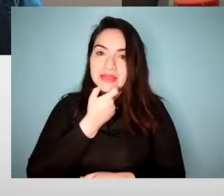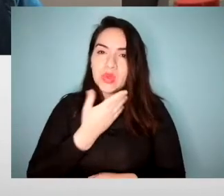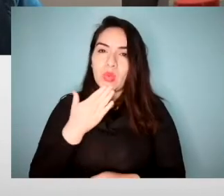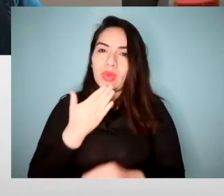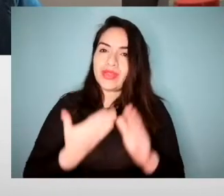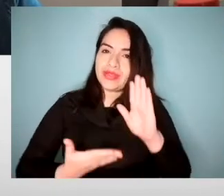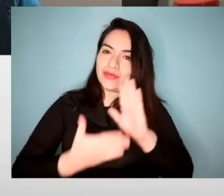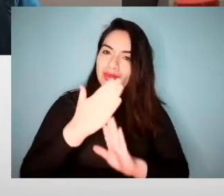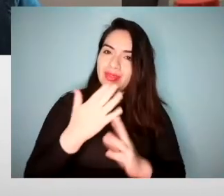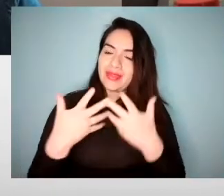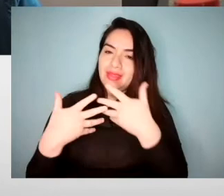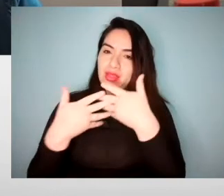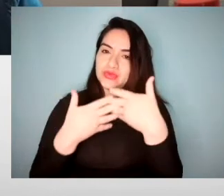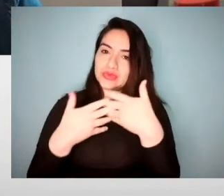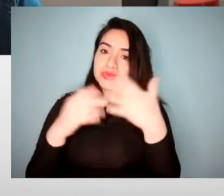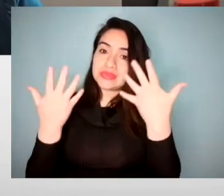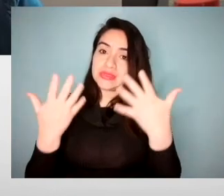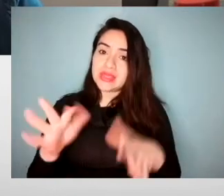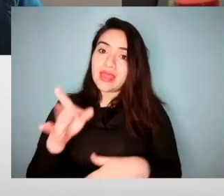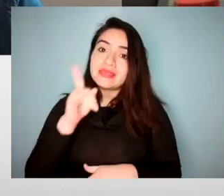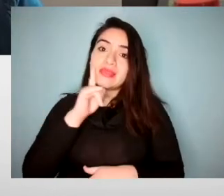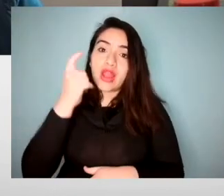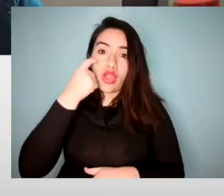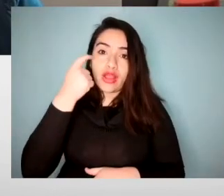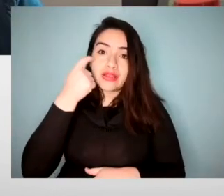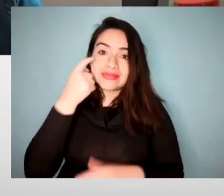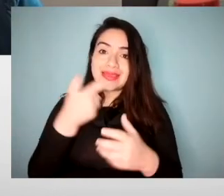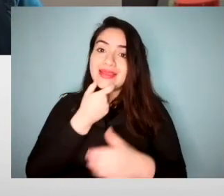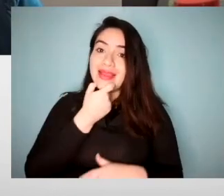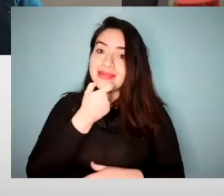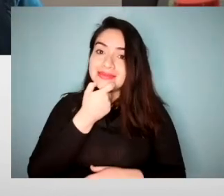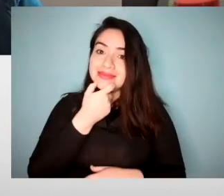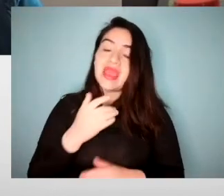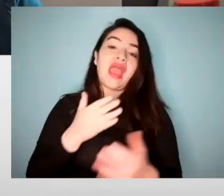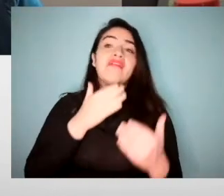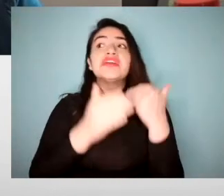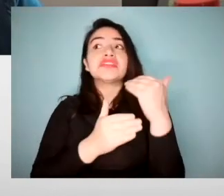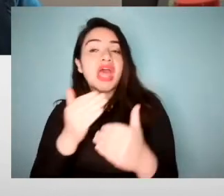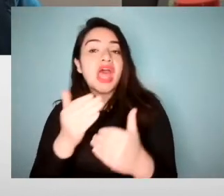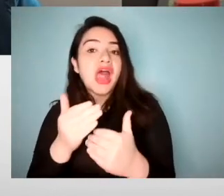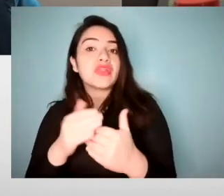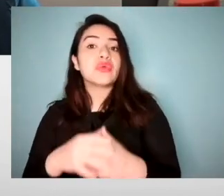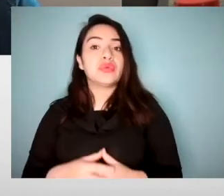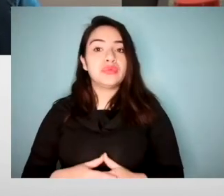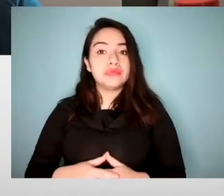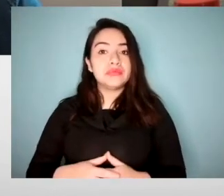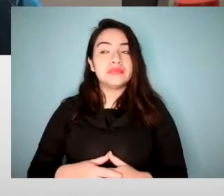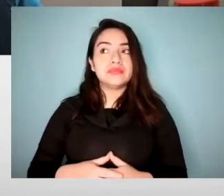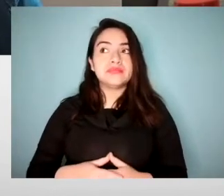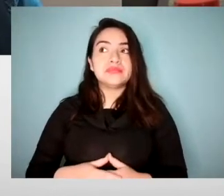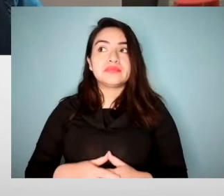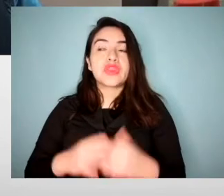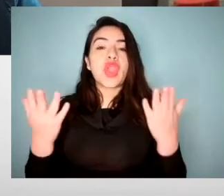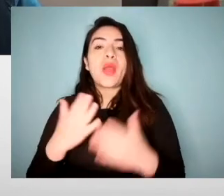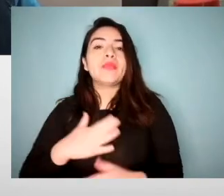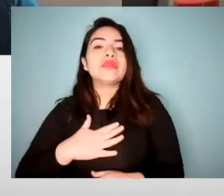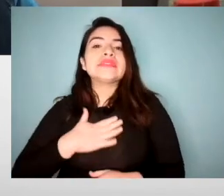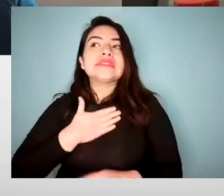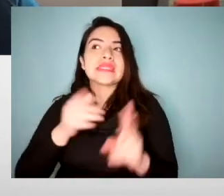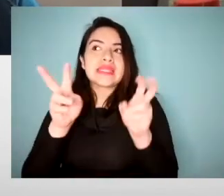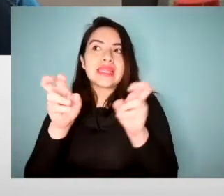Estados Unidos, ¿ya tenías conocimientos en inglés? ¿Consideras que tenías un inglés avanzado? ¿Cómo te sentías con el idioma en ese